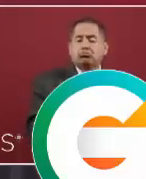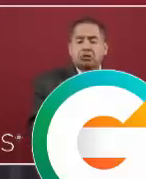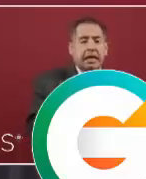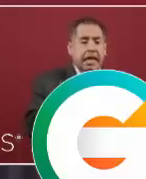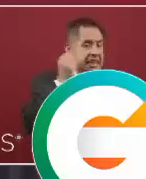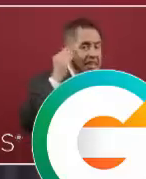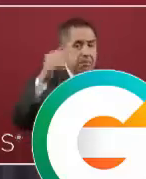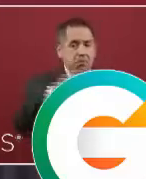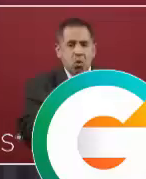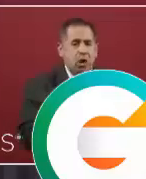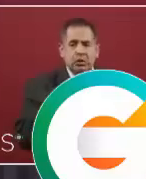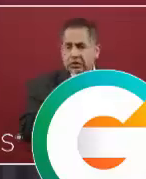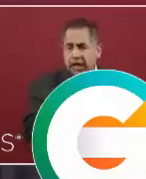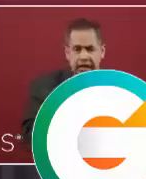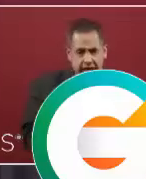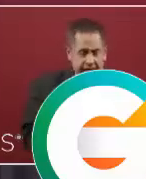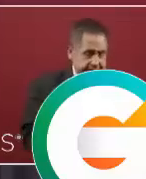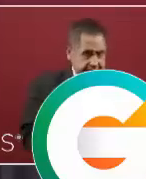se